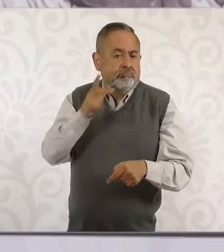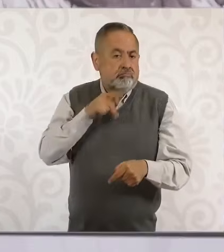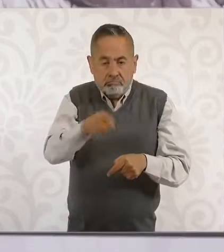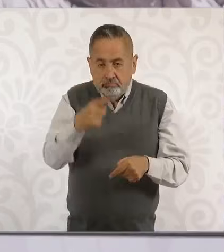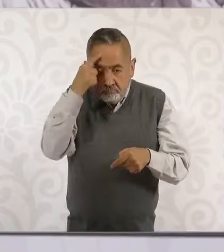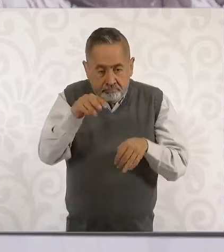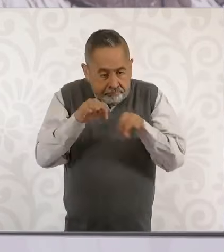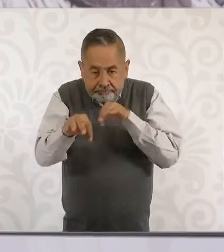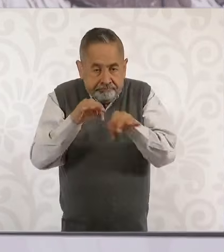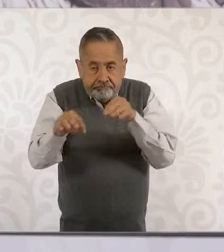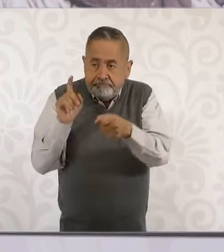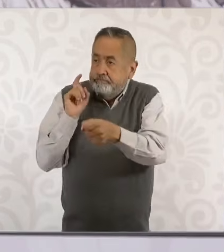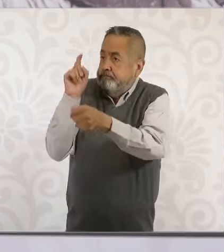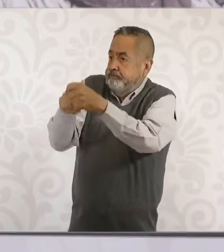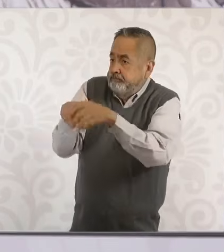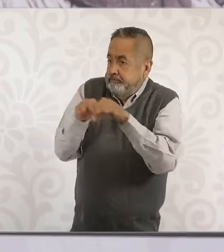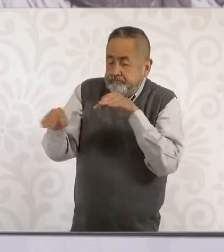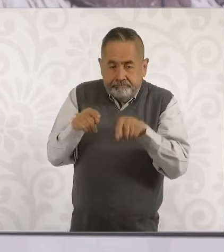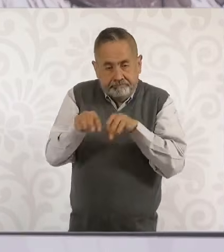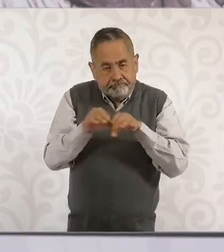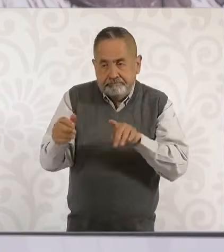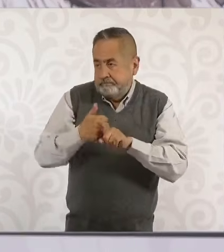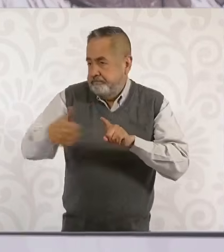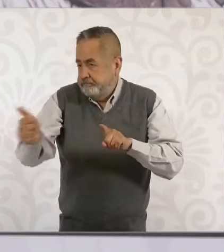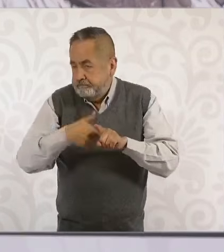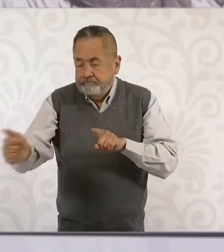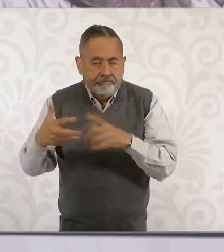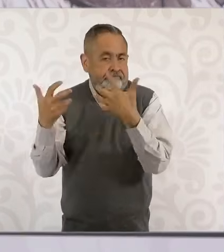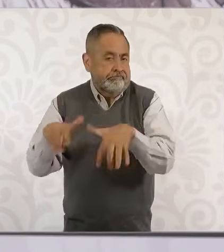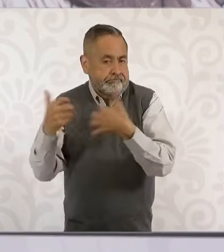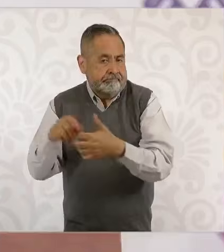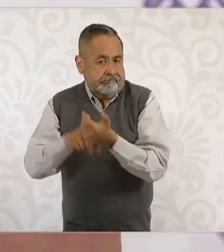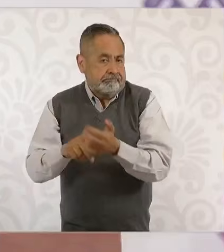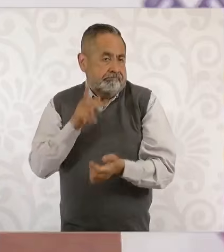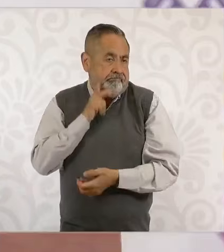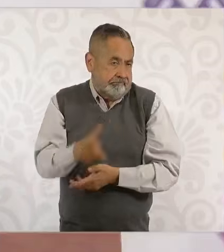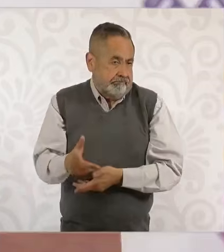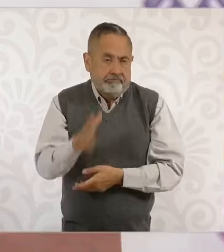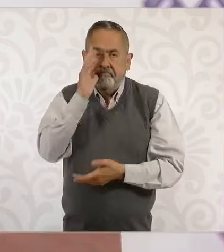dedicadas a los trabajadores que trabajan en las refinerías o en alguna instalación de Pemex.